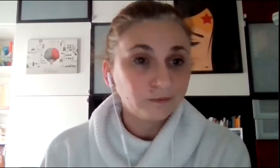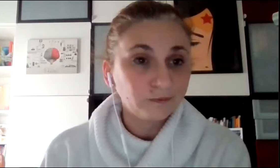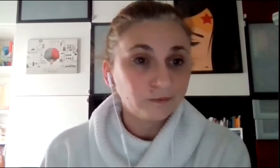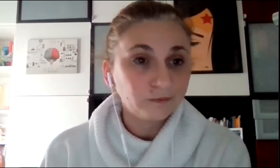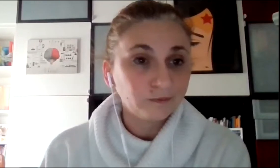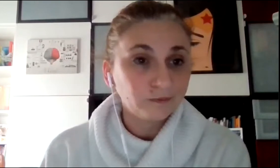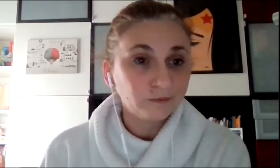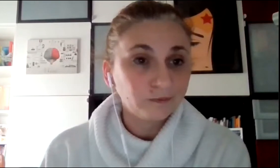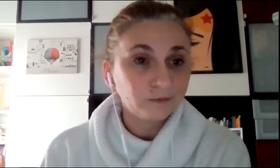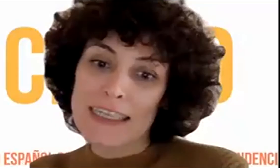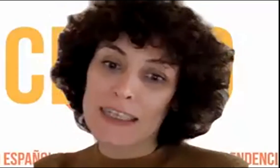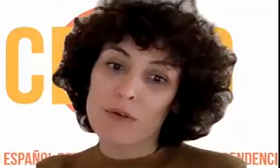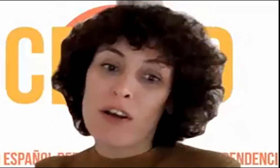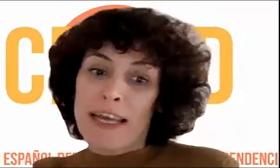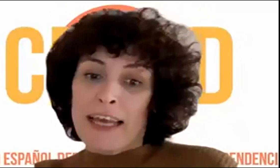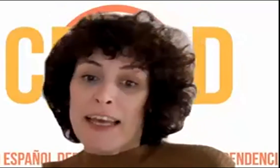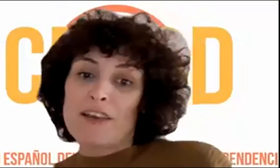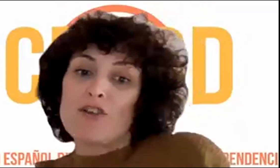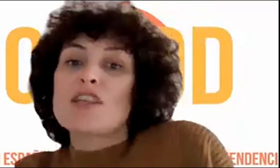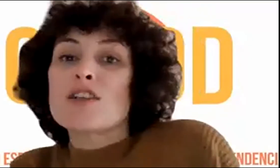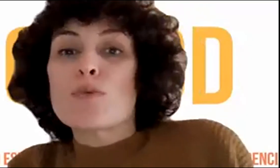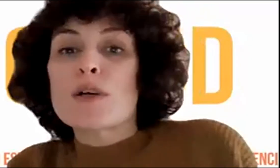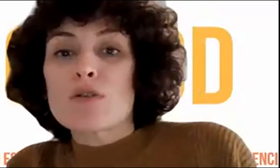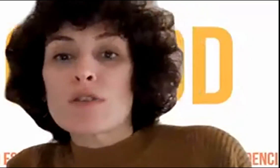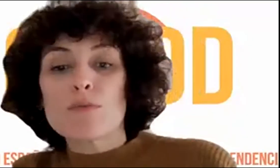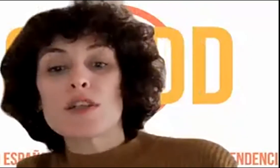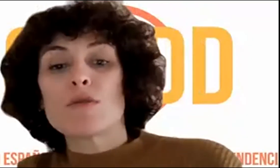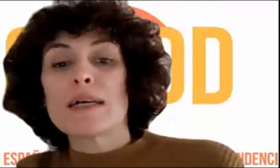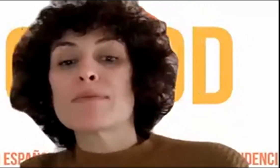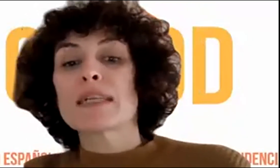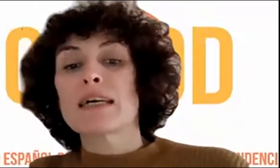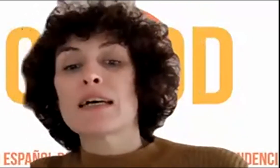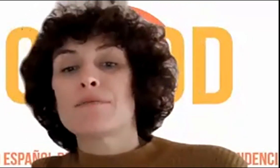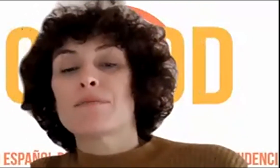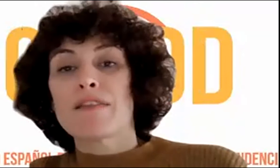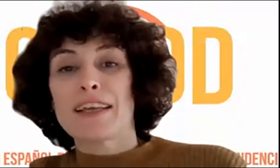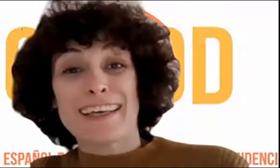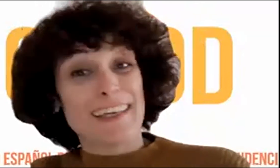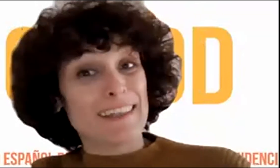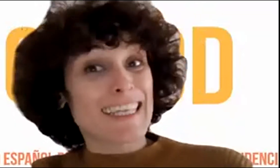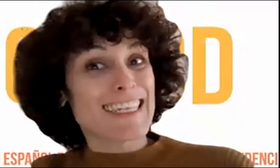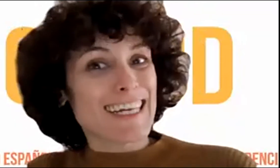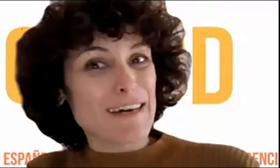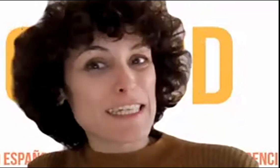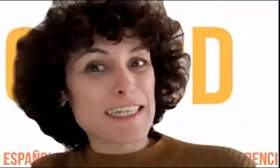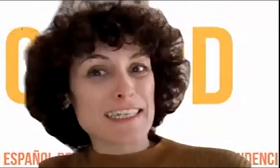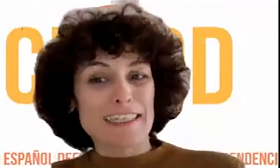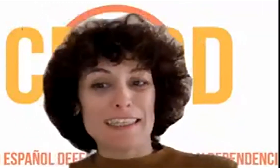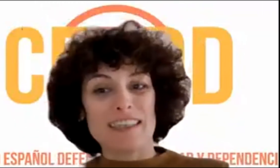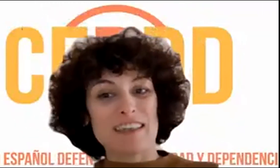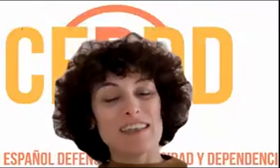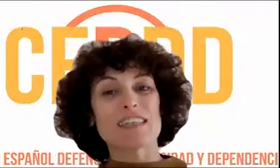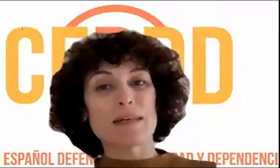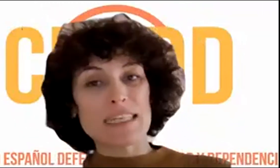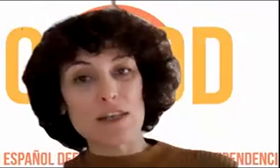o de ponerse a trabajar en este libro. Yo no sé si nos puedes contar un poquito más, Berta, de estas claves